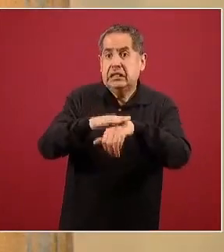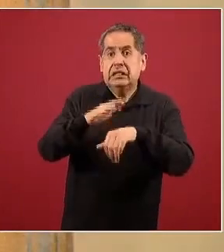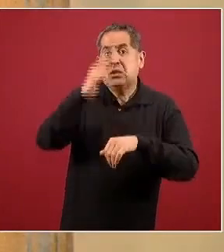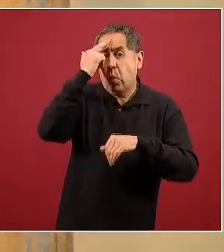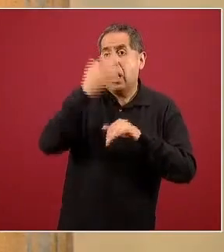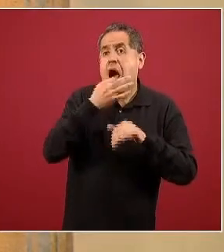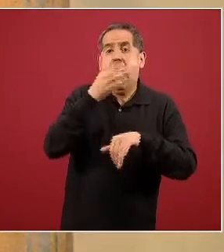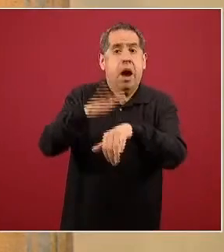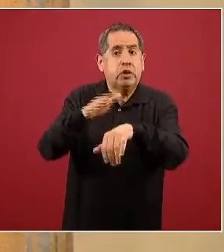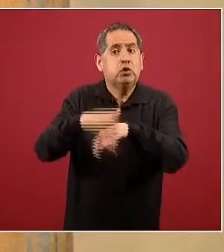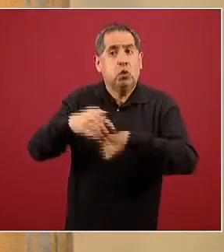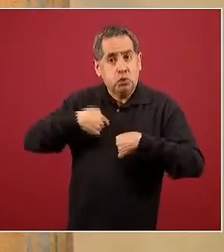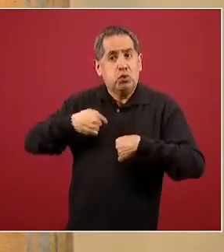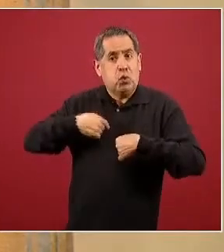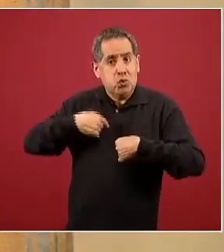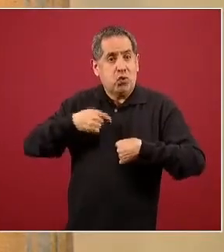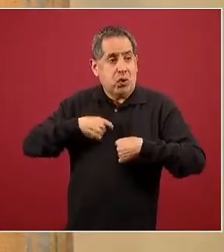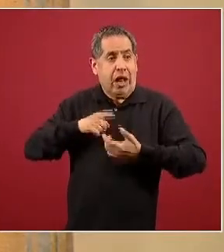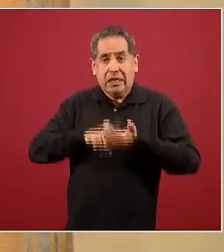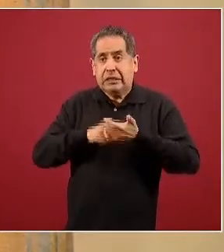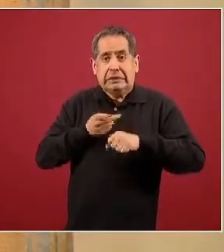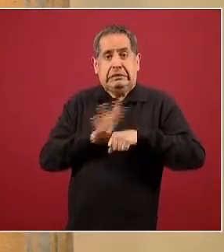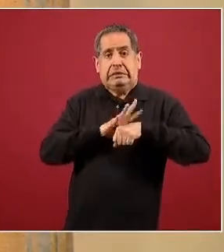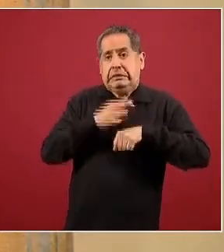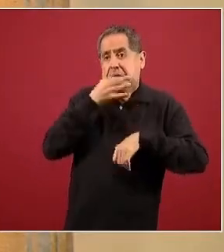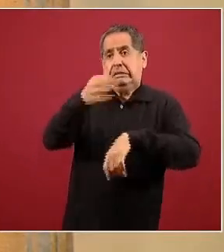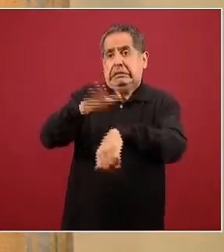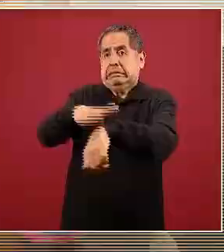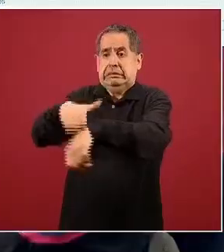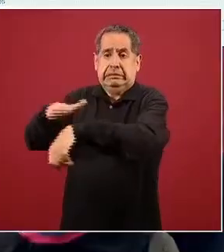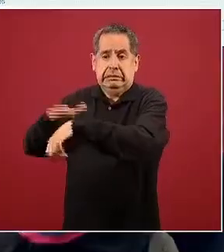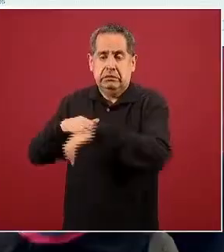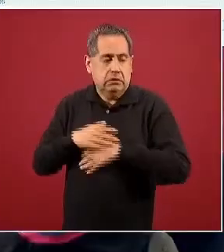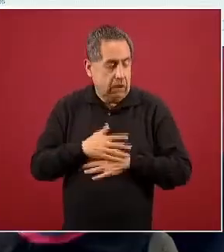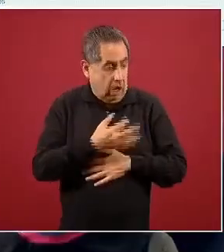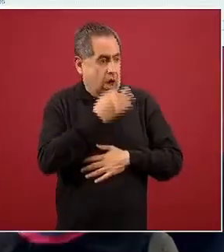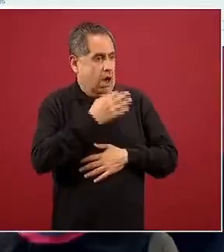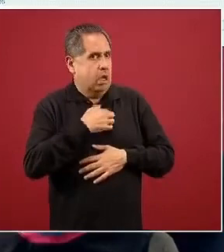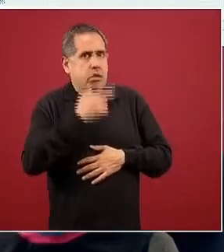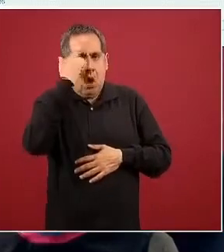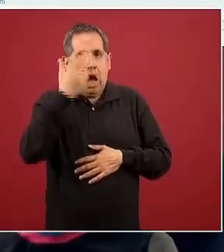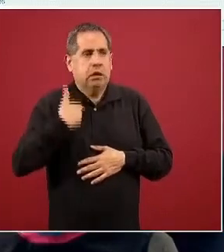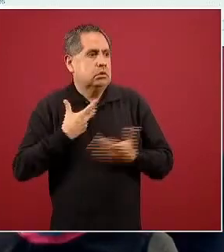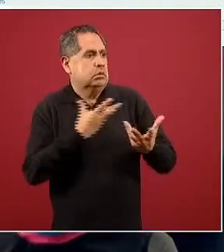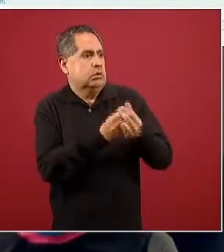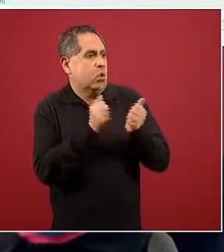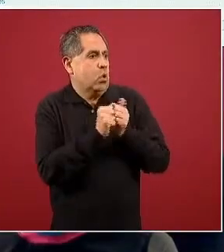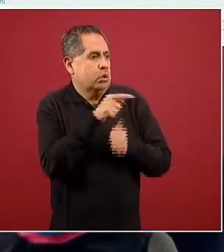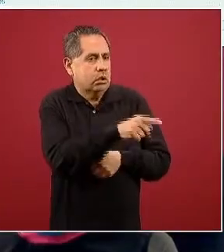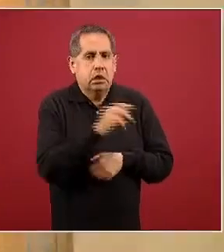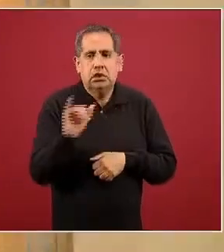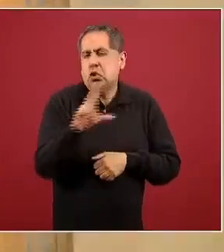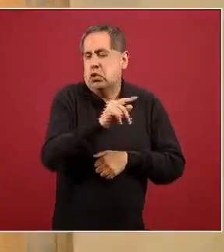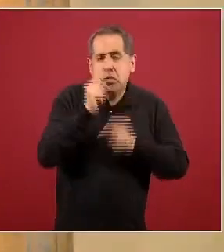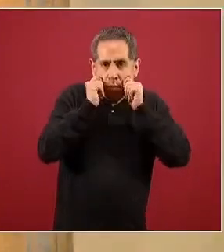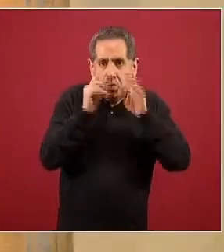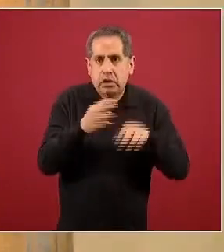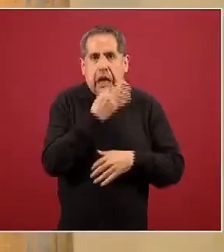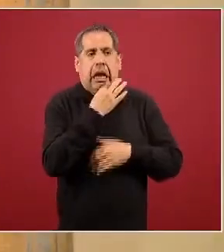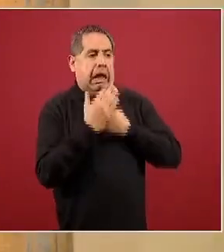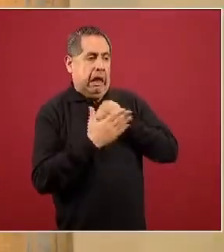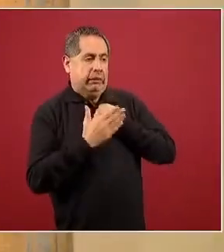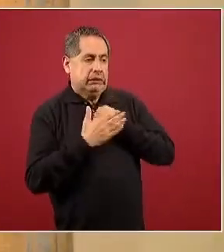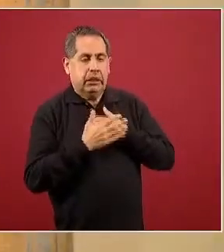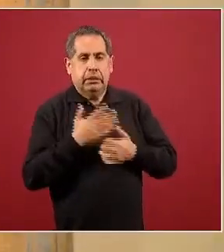síntomas, para comunicarles que están enfermos de alguna infección respiratoria aguda. Independientemente de si es virus SARS-CoV-2 o no,